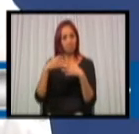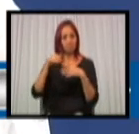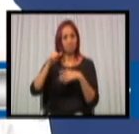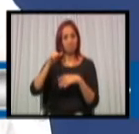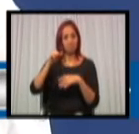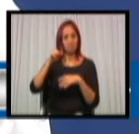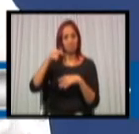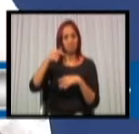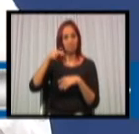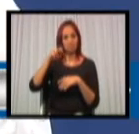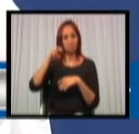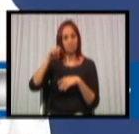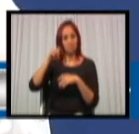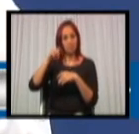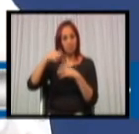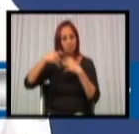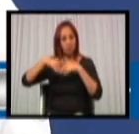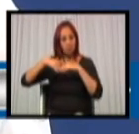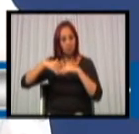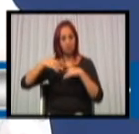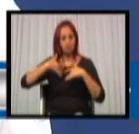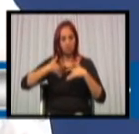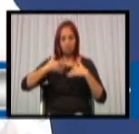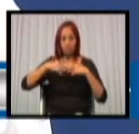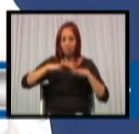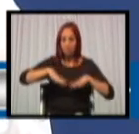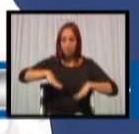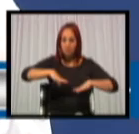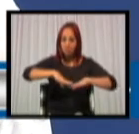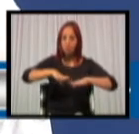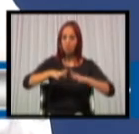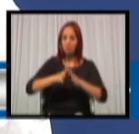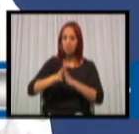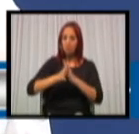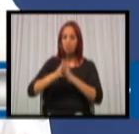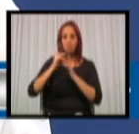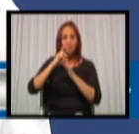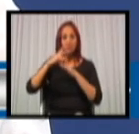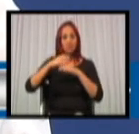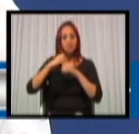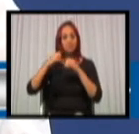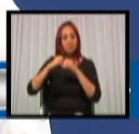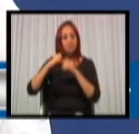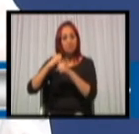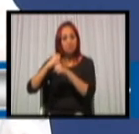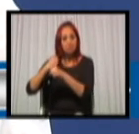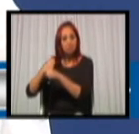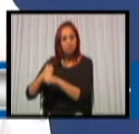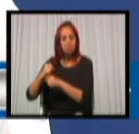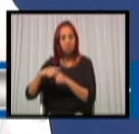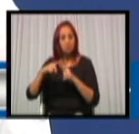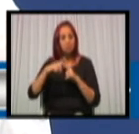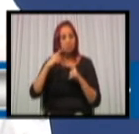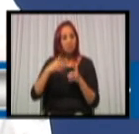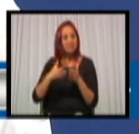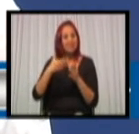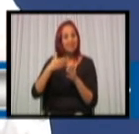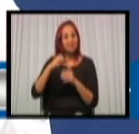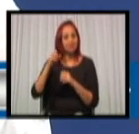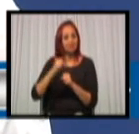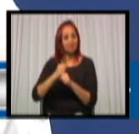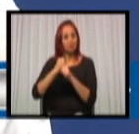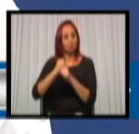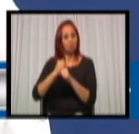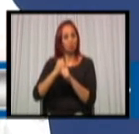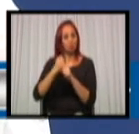Tenemos el capital humano, tenemos el territorio y la ubicación para crear una fuente de empleo. Entonces, estamos casi seguros de